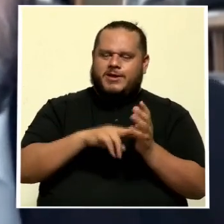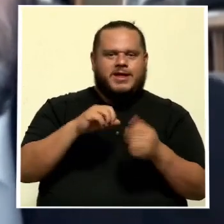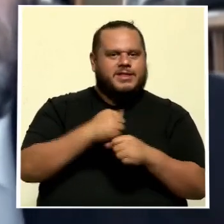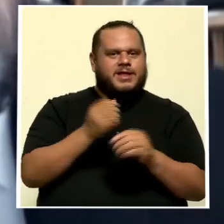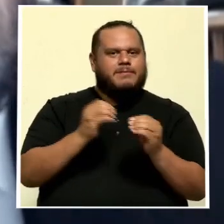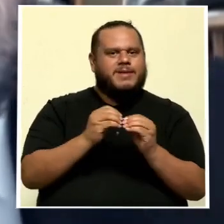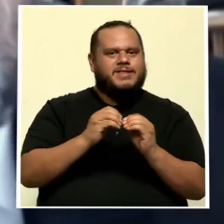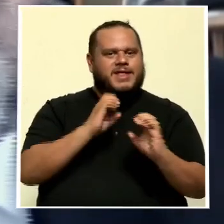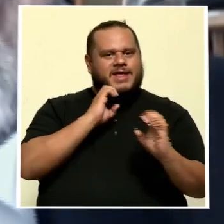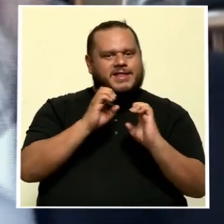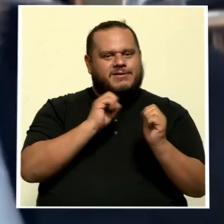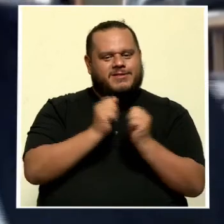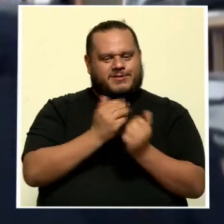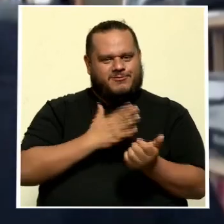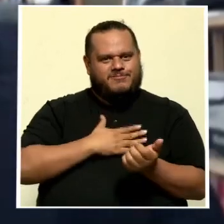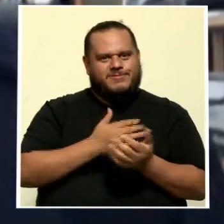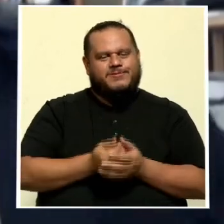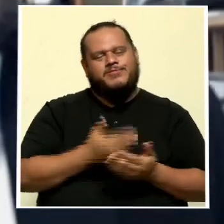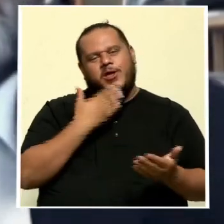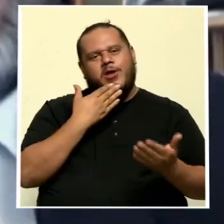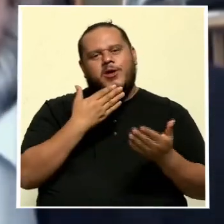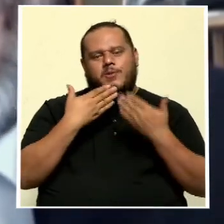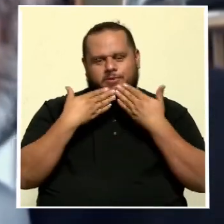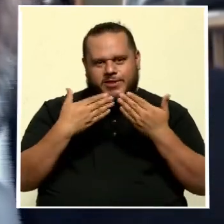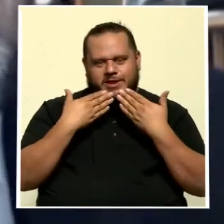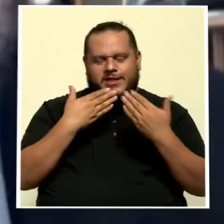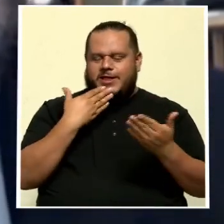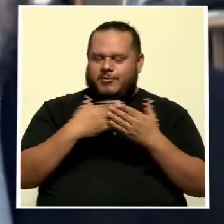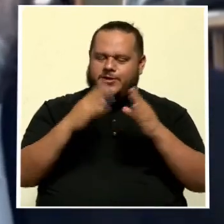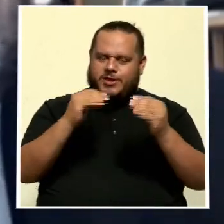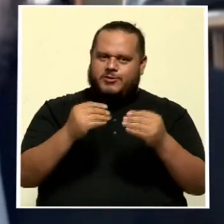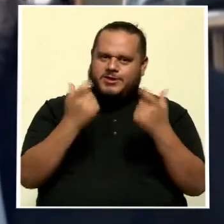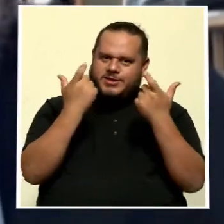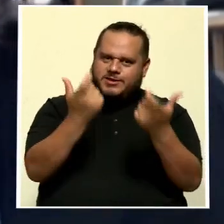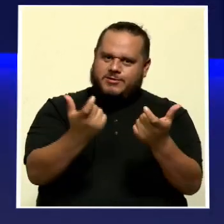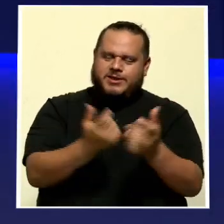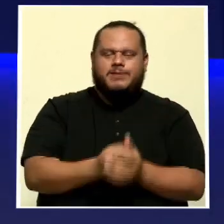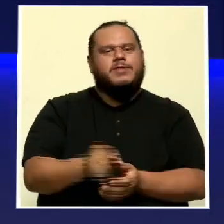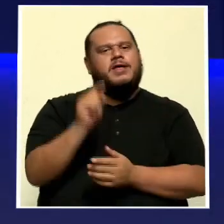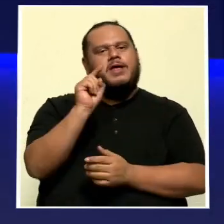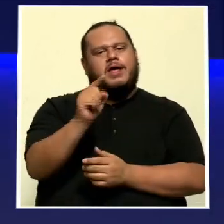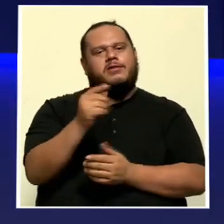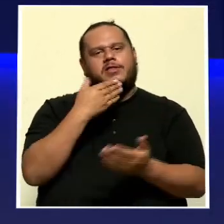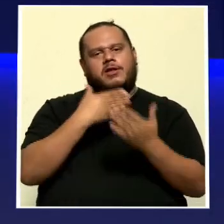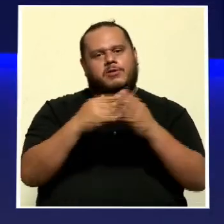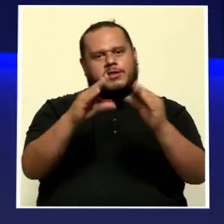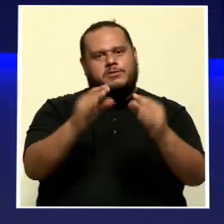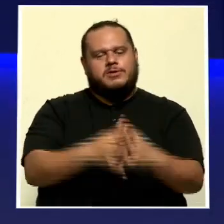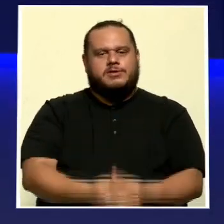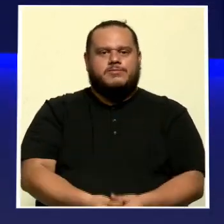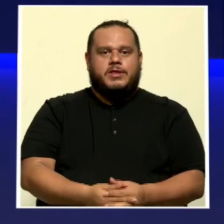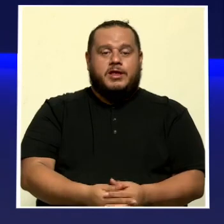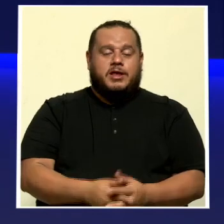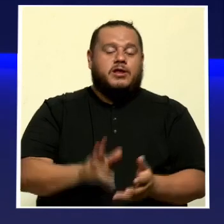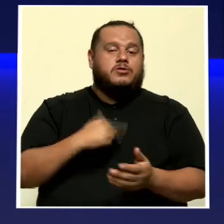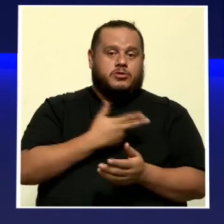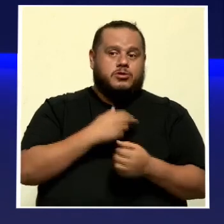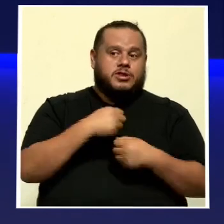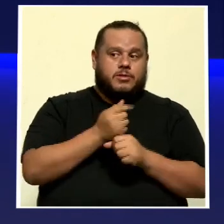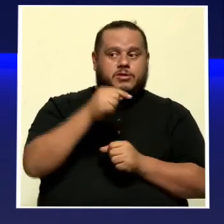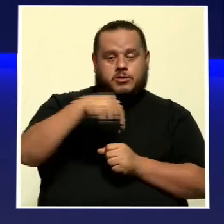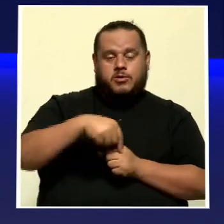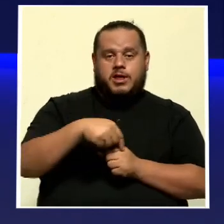conmigo. Muchas gracias, buenas noches, mucha suerte. A usted, muy buenas noches. Estamos haciendo